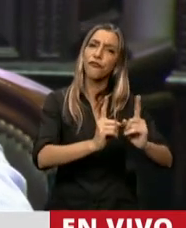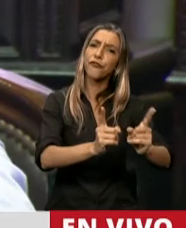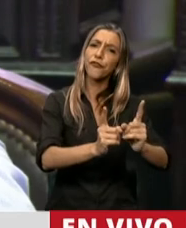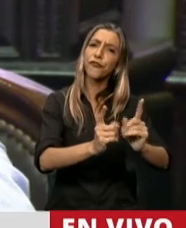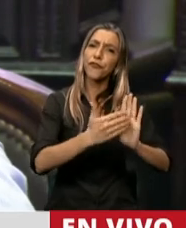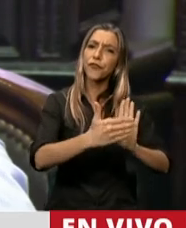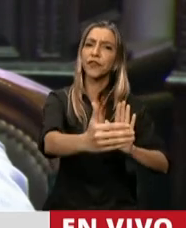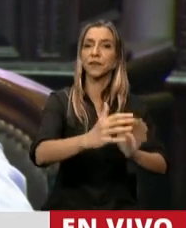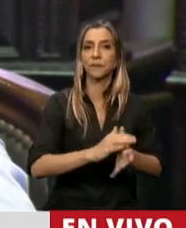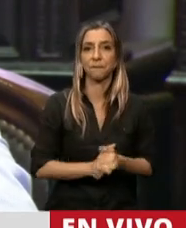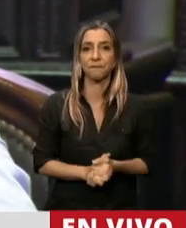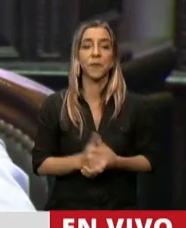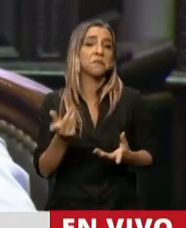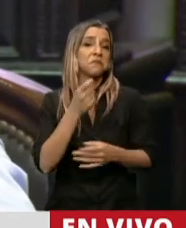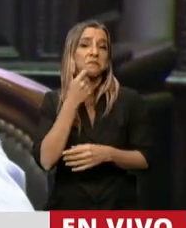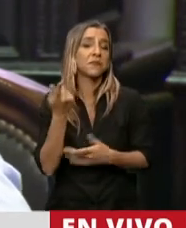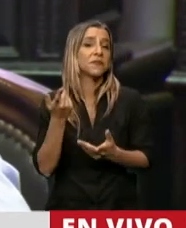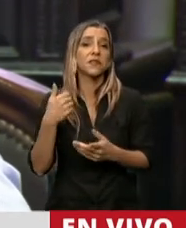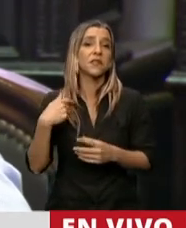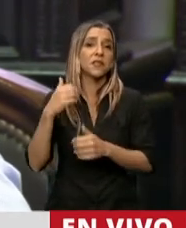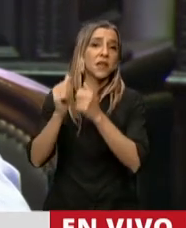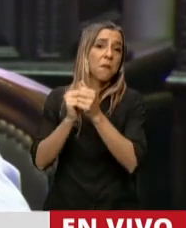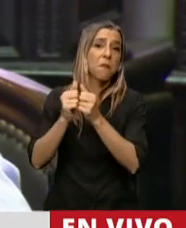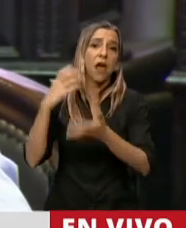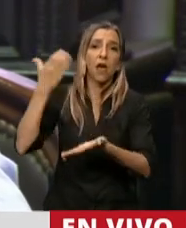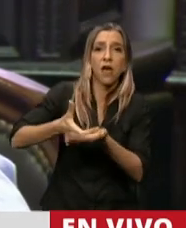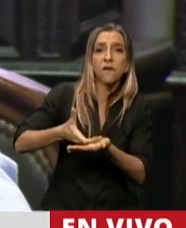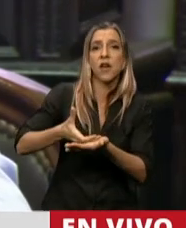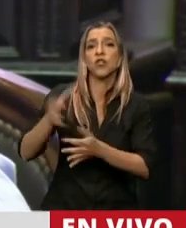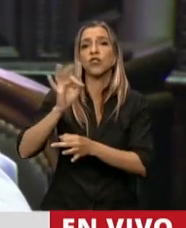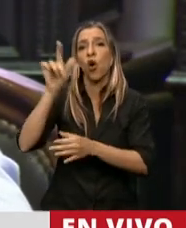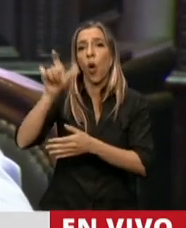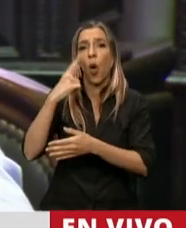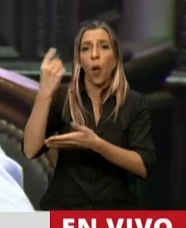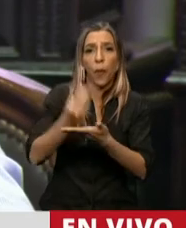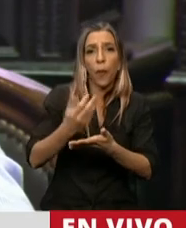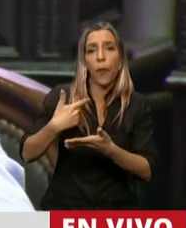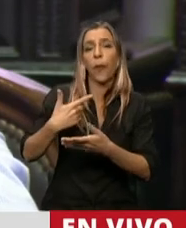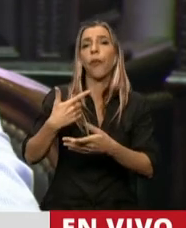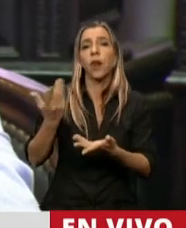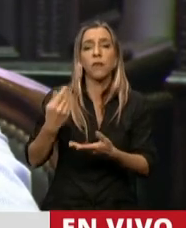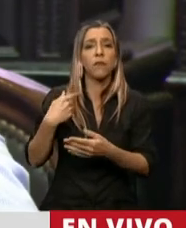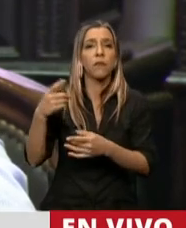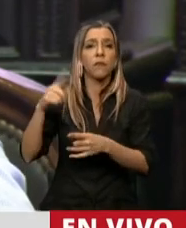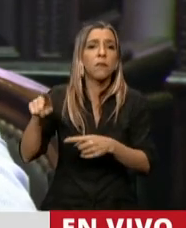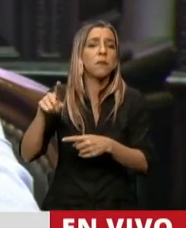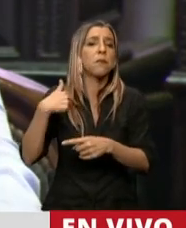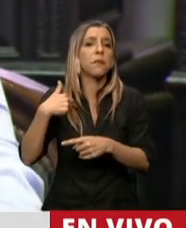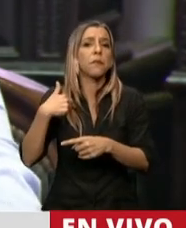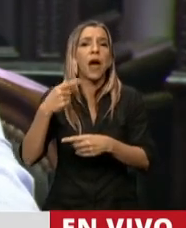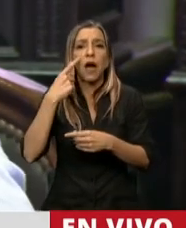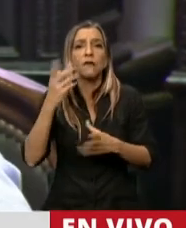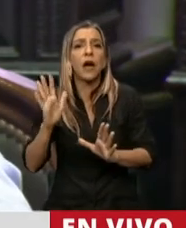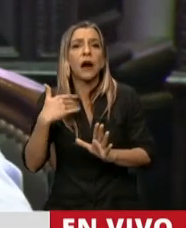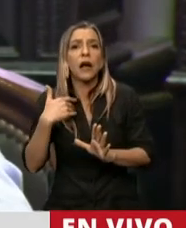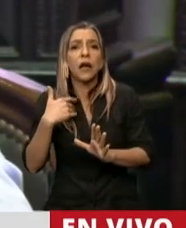Argentina, nadie que tenga que invertir en la Argentina, lo va a hacer pensando en la ley que se sesiona